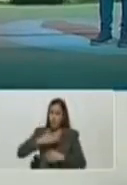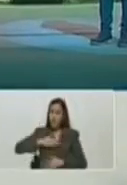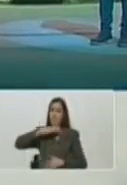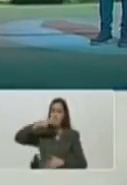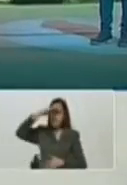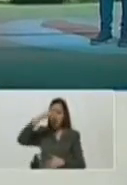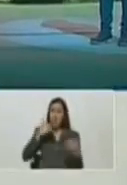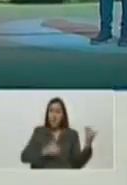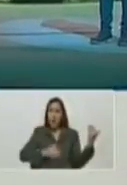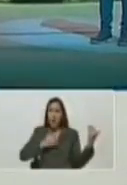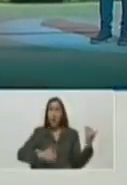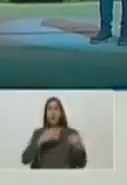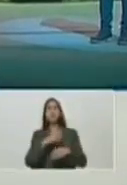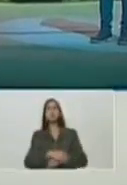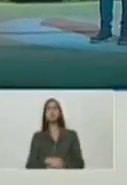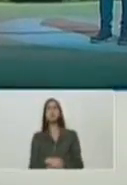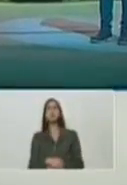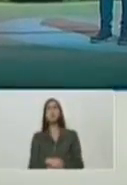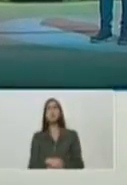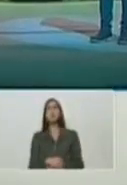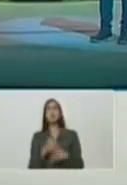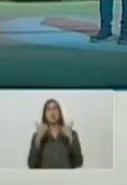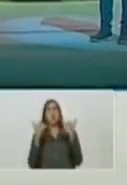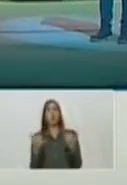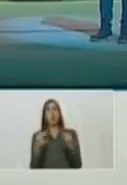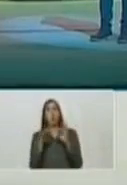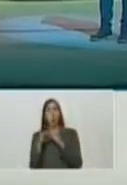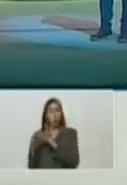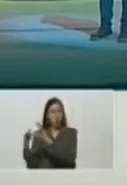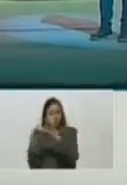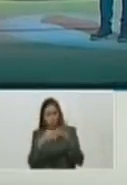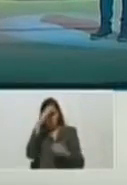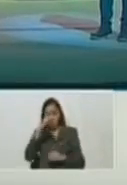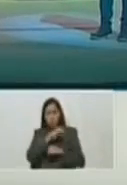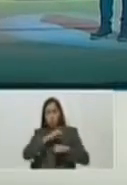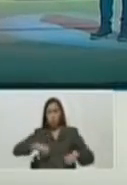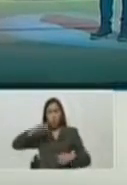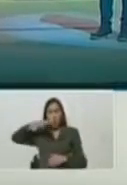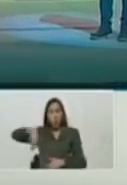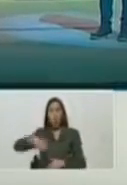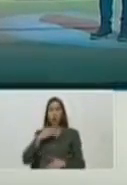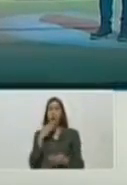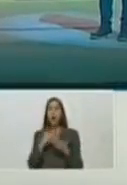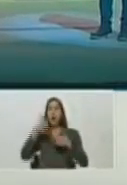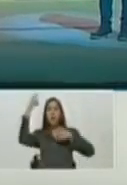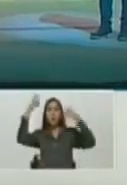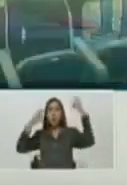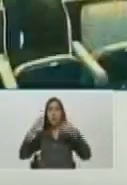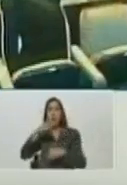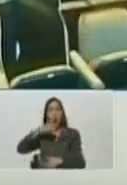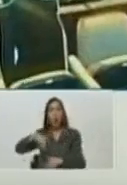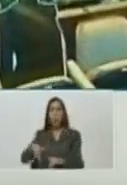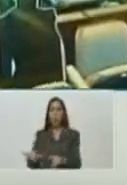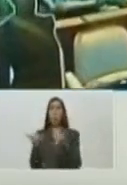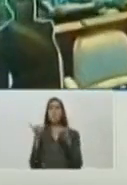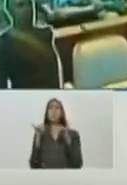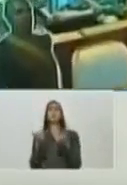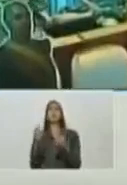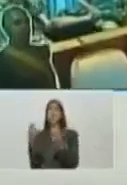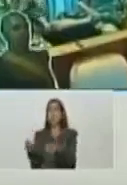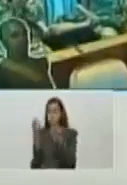Primera. Y ahora incluso la Unión Cívico-Militar también, gracias al comandante Chávez y el pueblo, me ha